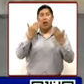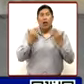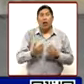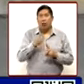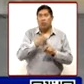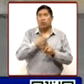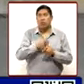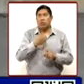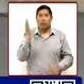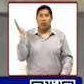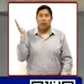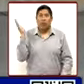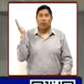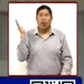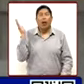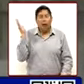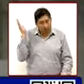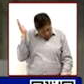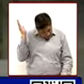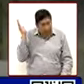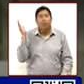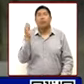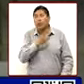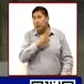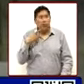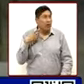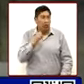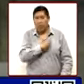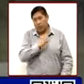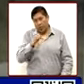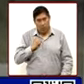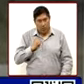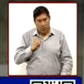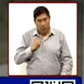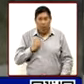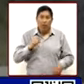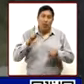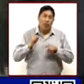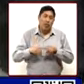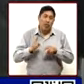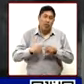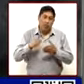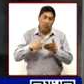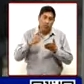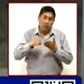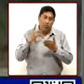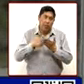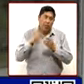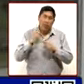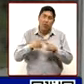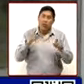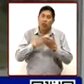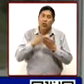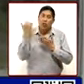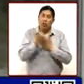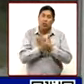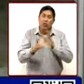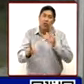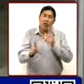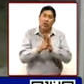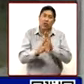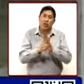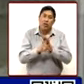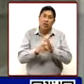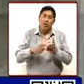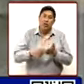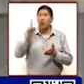traslada hasta este sector. Sí, a la Asamblea Legislativa, donde todavía se tienen pendientes la aprobación de varios proyectos de ley que tienen que